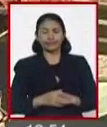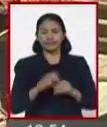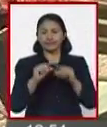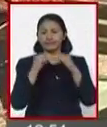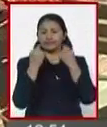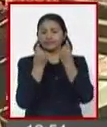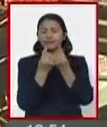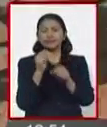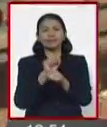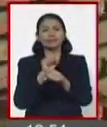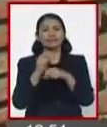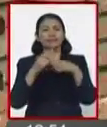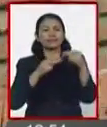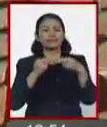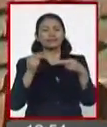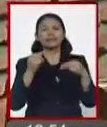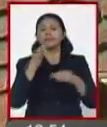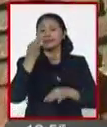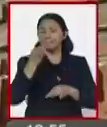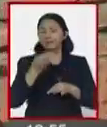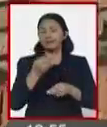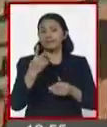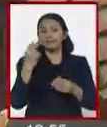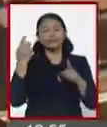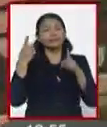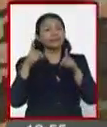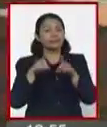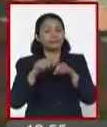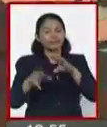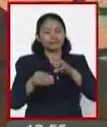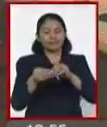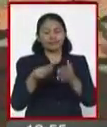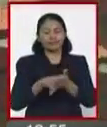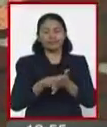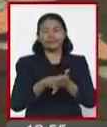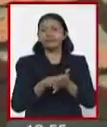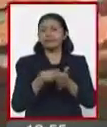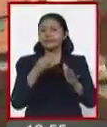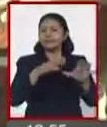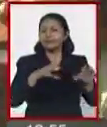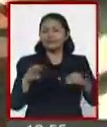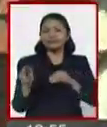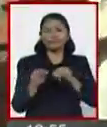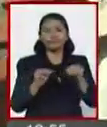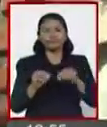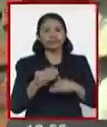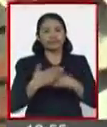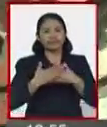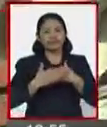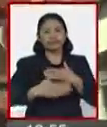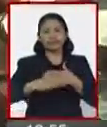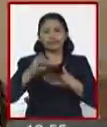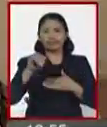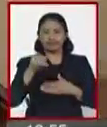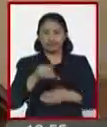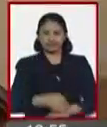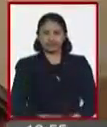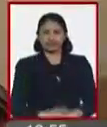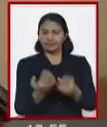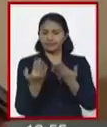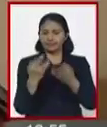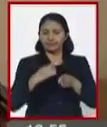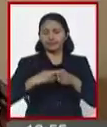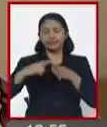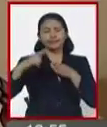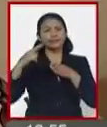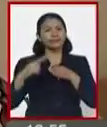sector de los obreros de la construcción en caso de no estar conforme con el incremento salarial realizarán movilizaciones a partir de este jueves como esperar